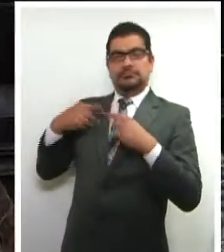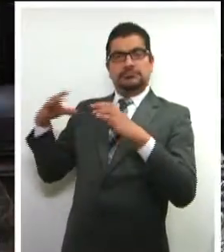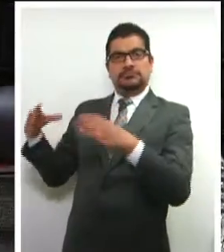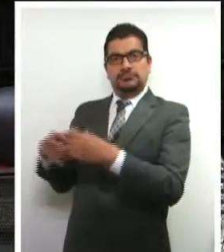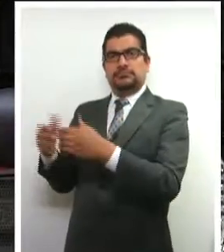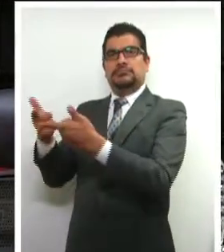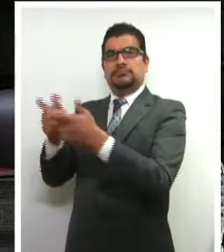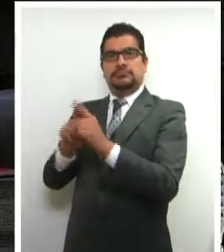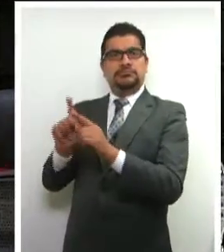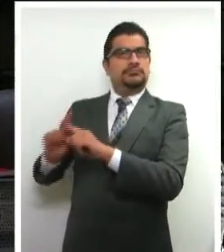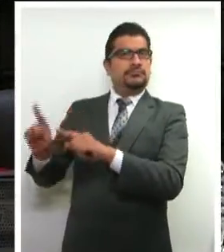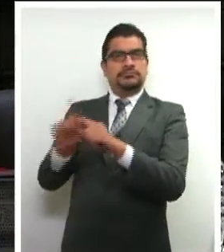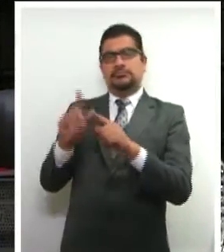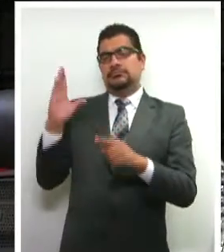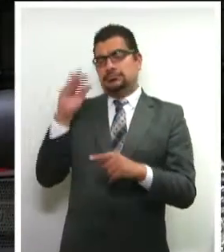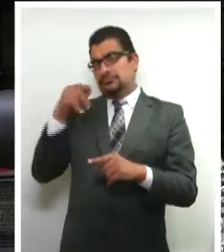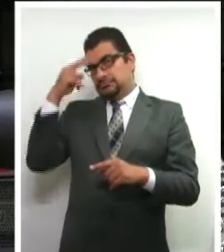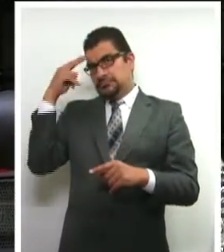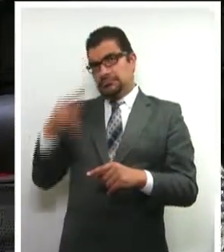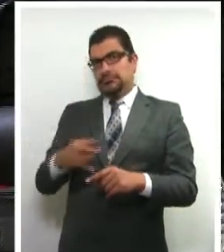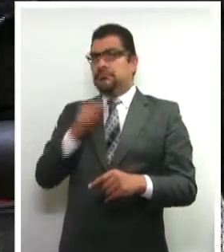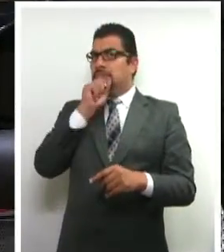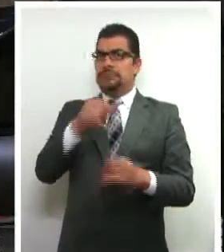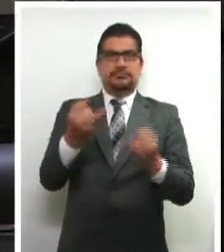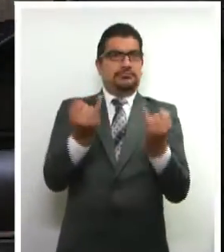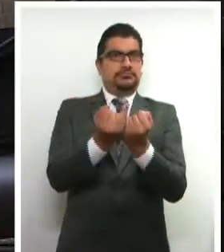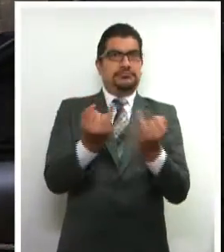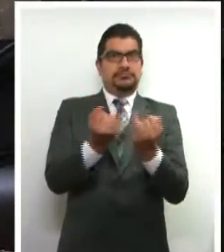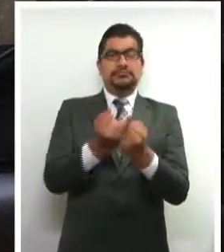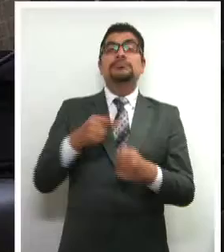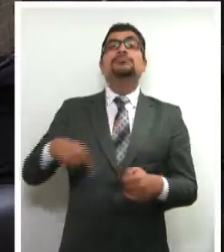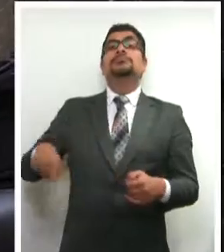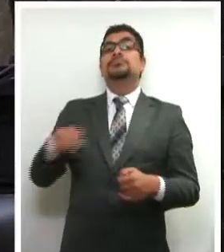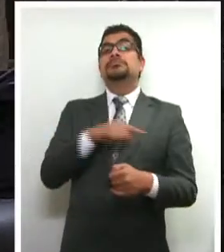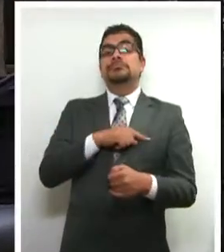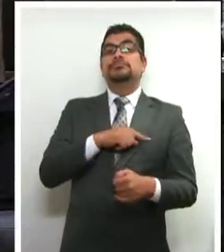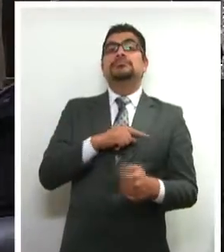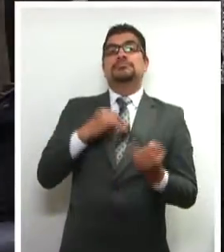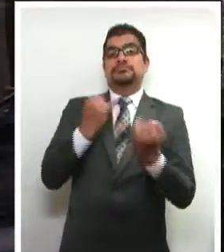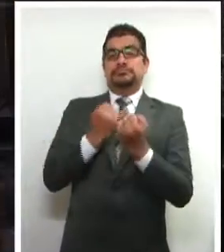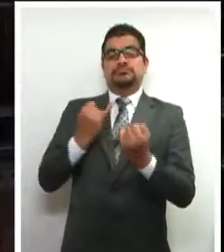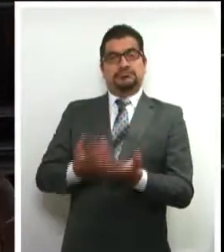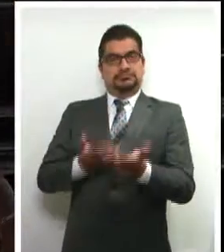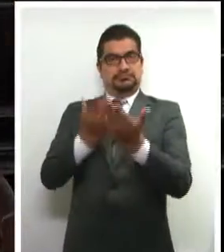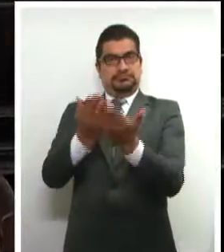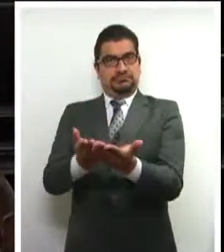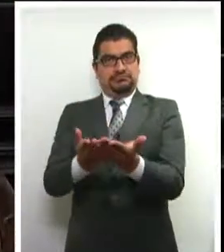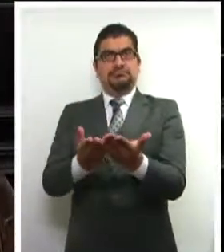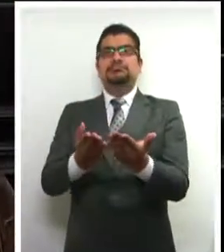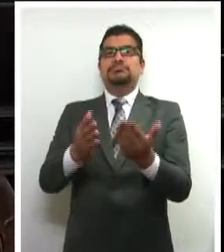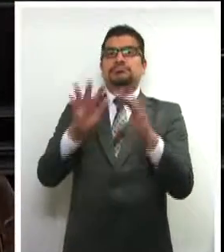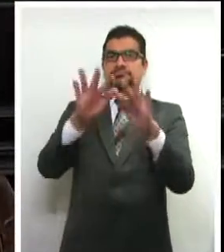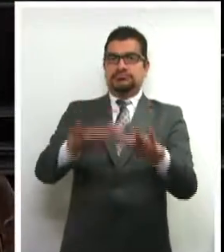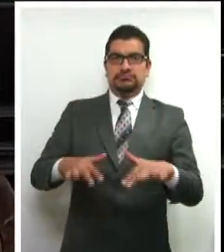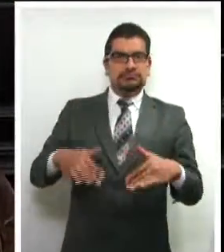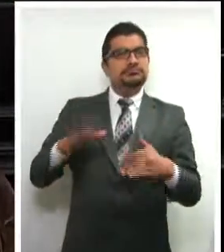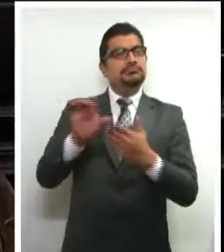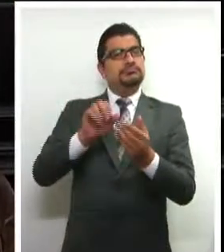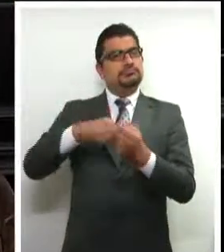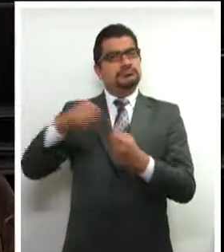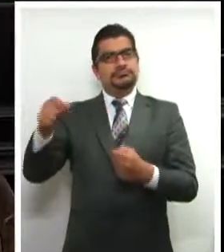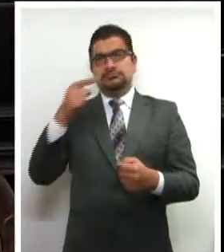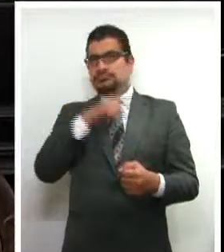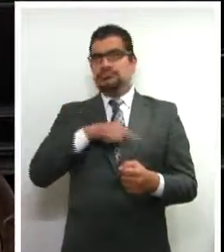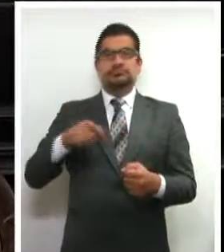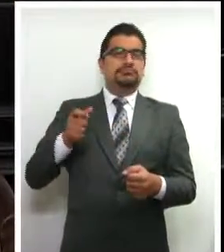poblaciones afromexicanas, por lo que se propone al Pleno de la Asamblea Constituyente utilizar la categoría